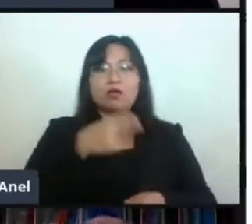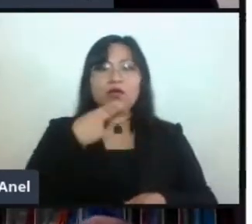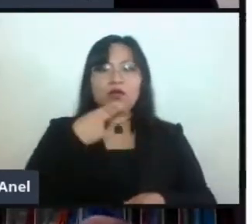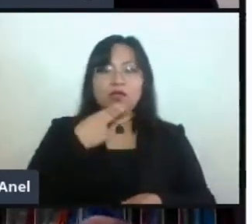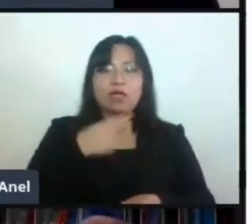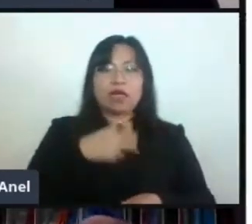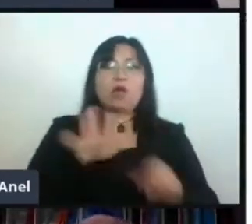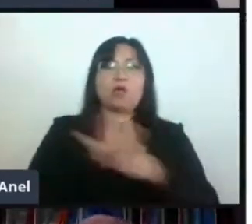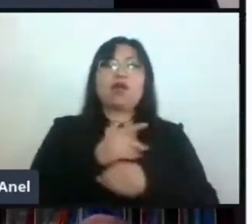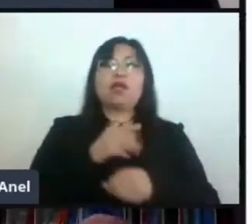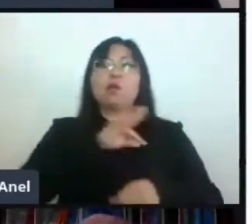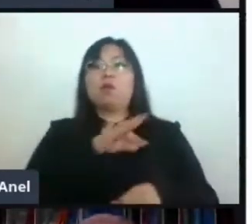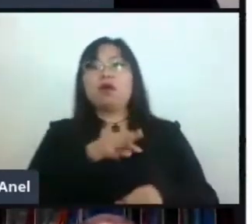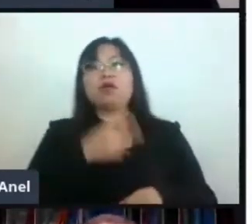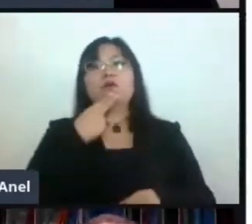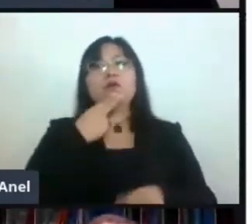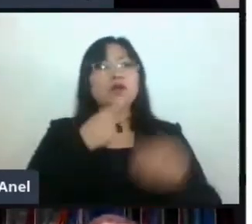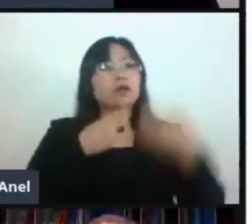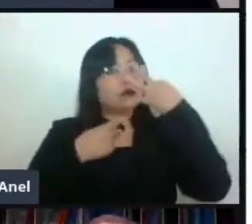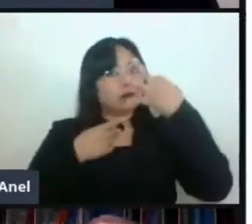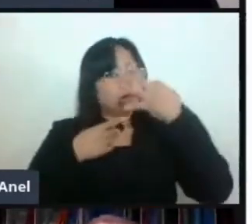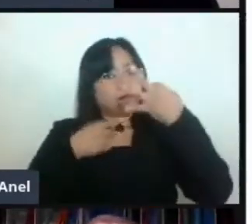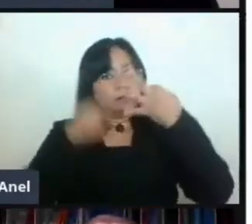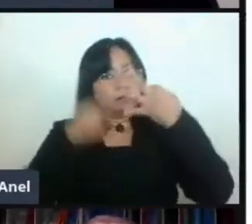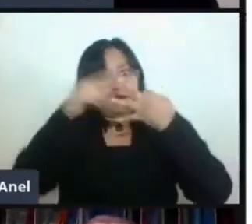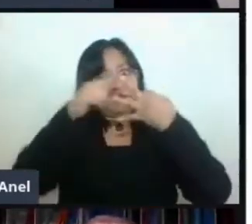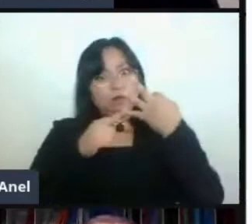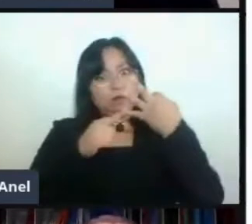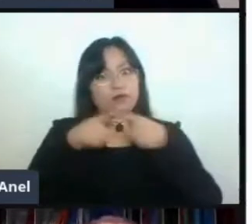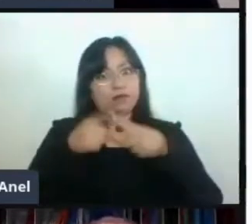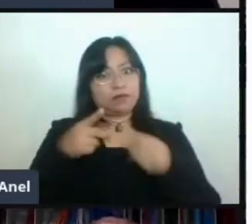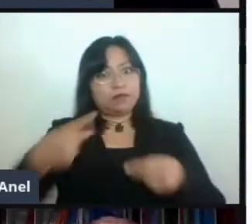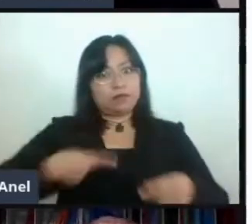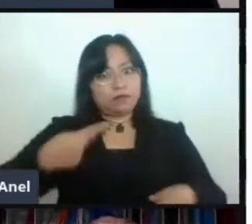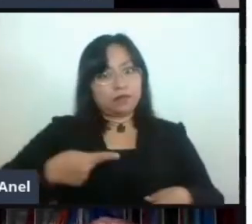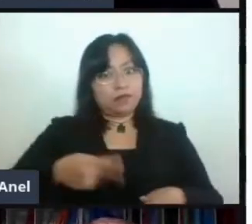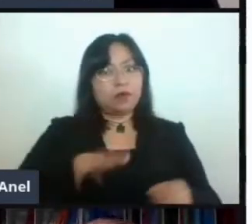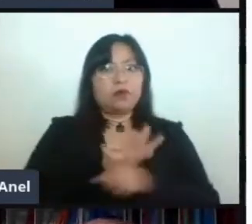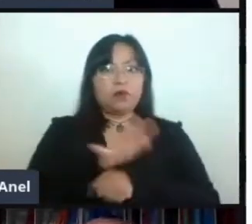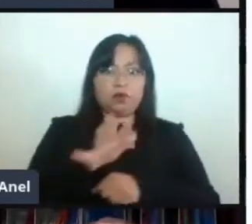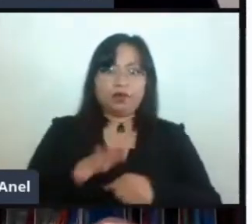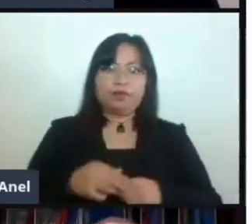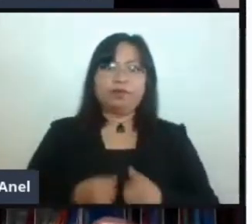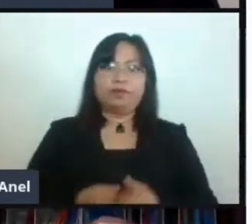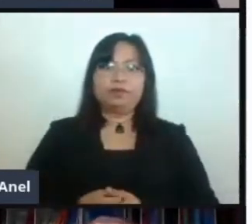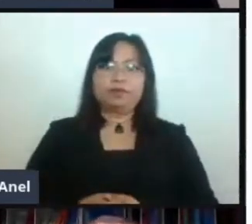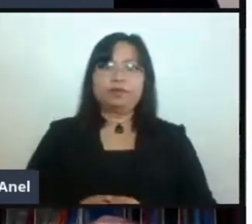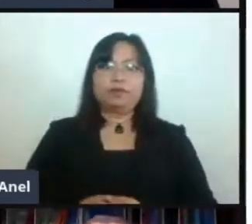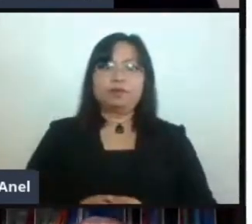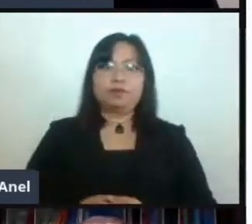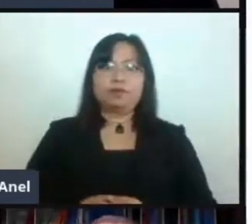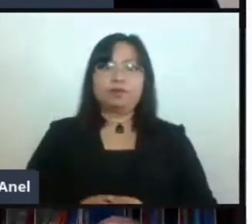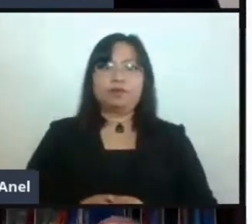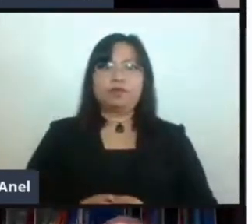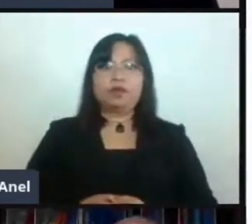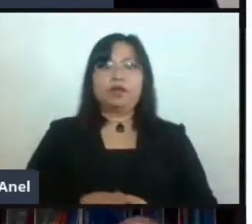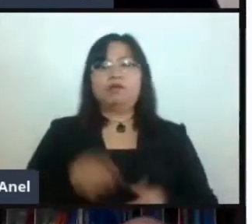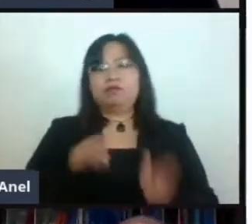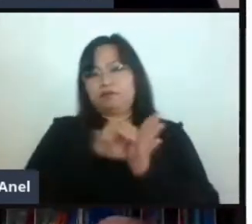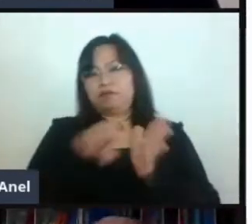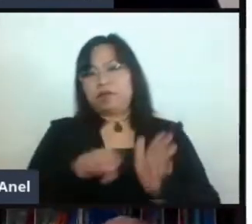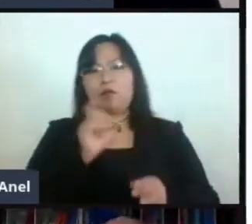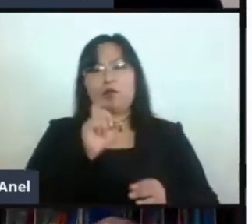de preguntas. Las literales pues, son estas que apelan a las fechas, ¿no? ¿Cómo se conoce el periodo que corresponde a